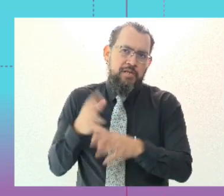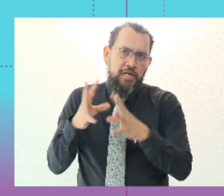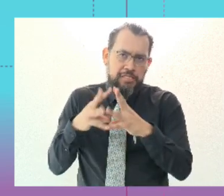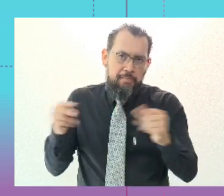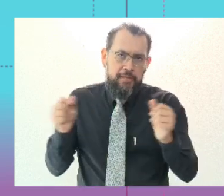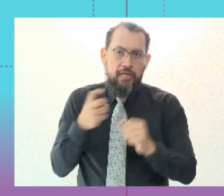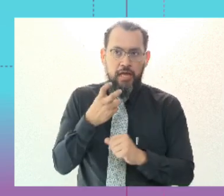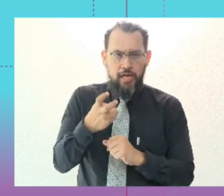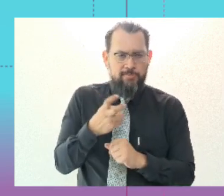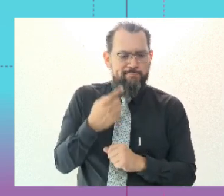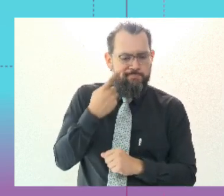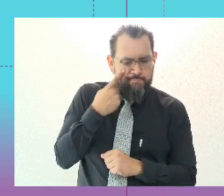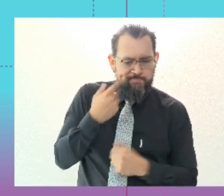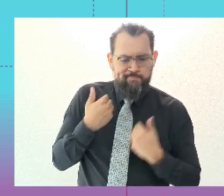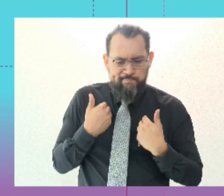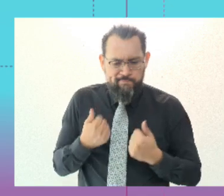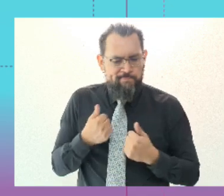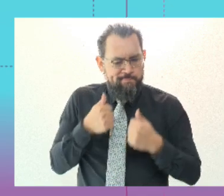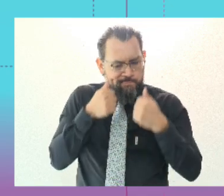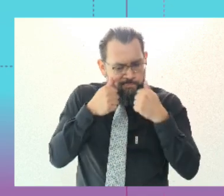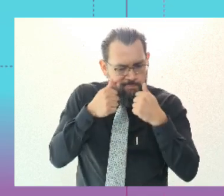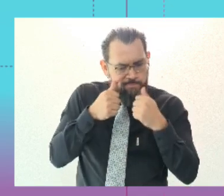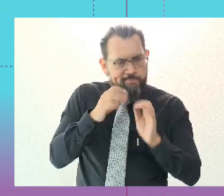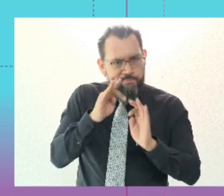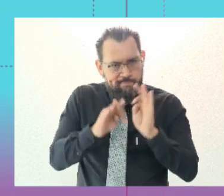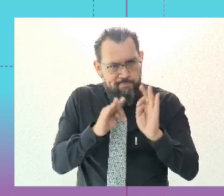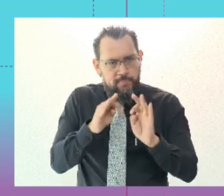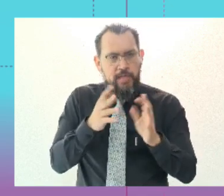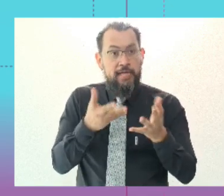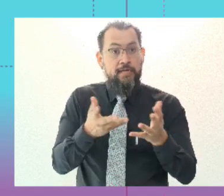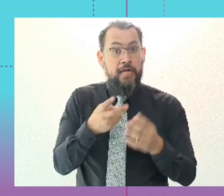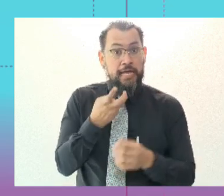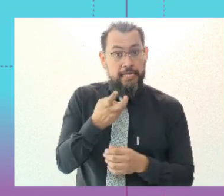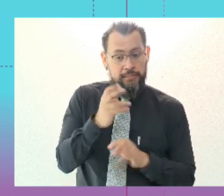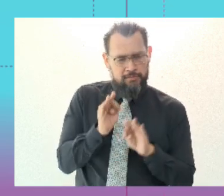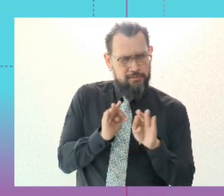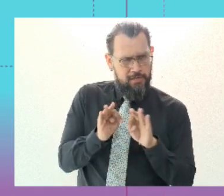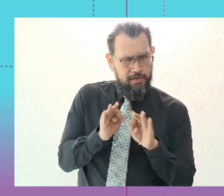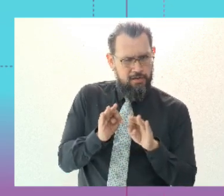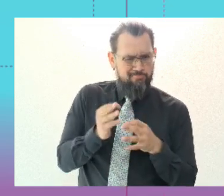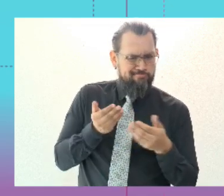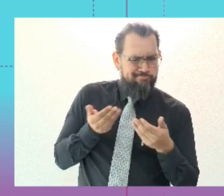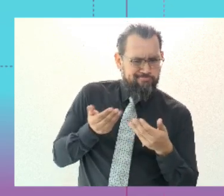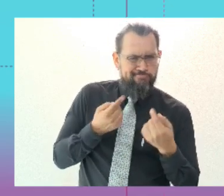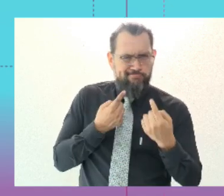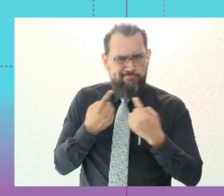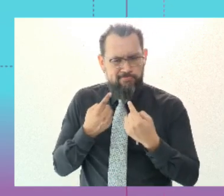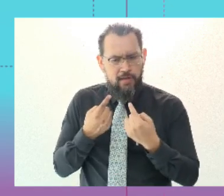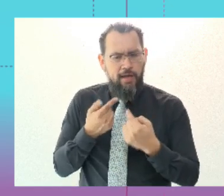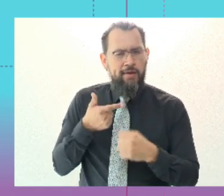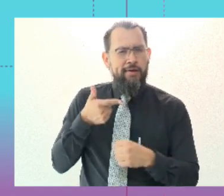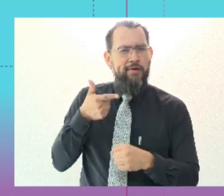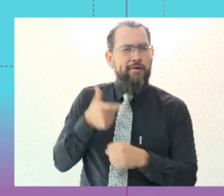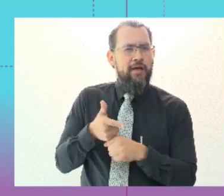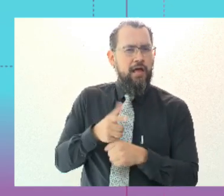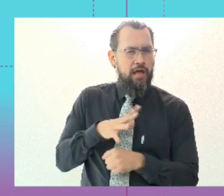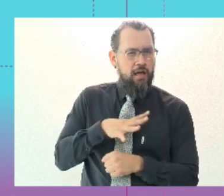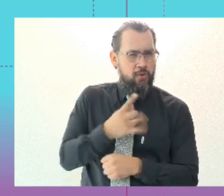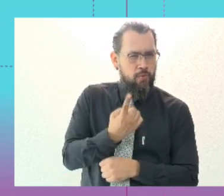Ese tema se atiende como tal, pero en ese trabajo se identifica que no solo existe un